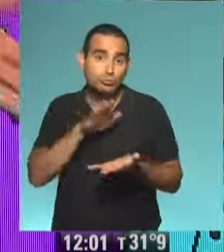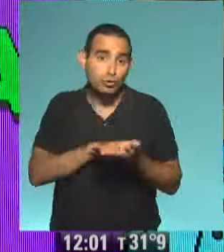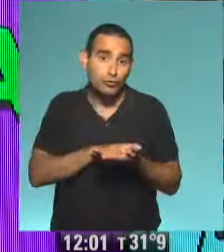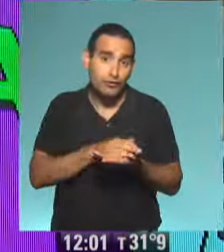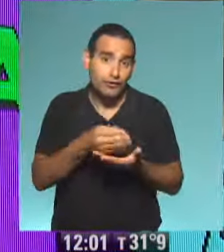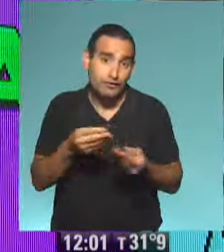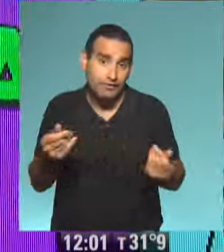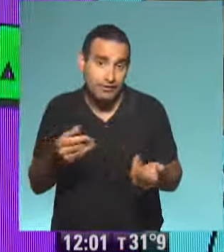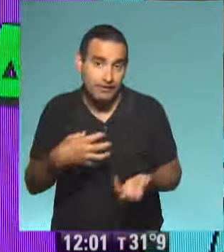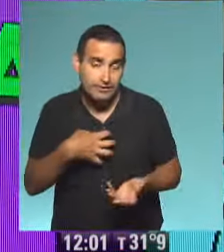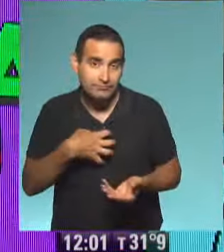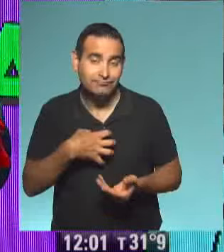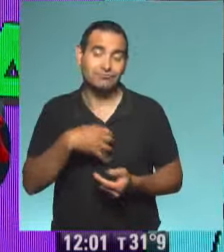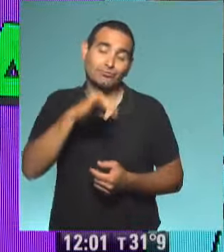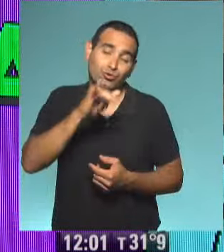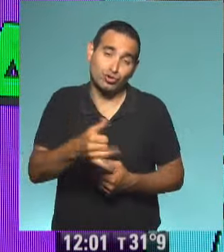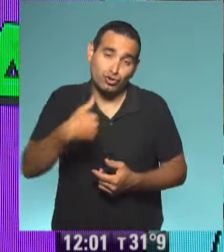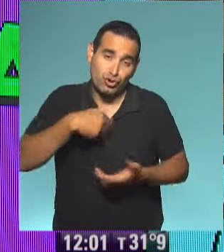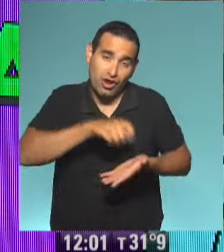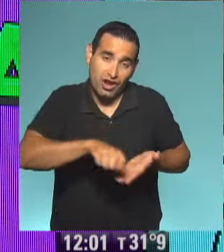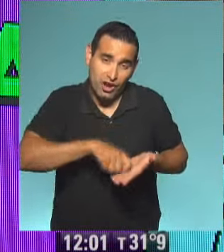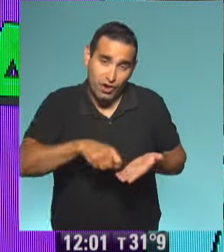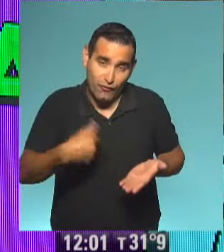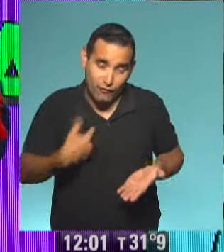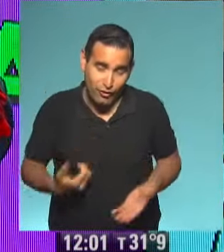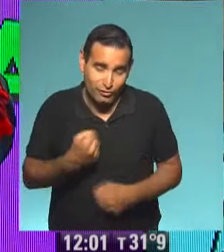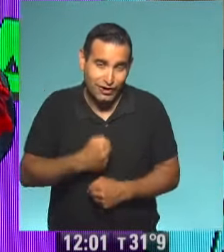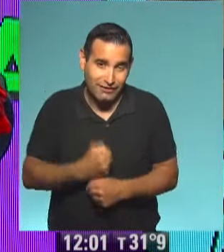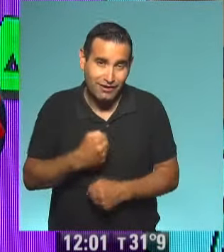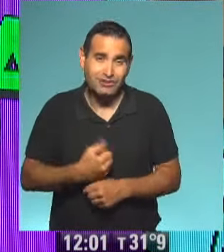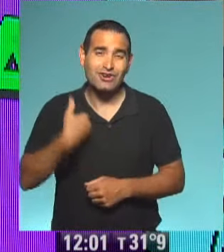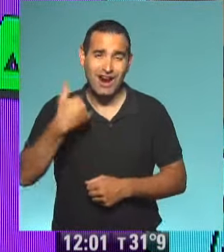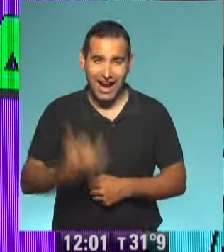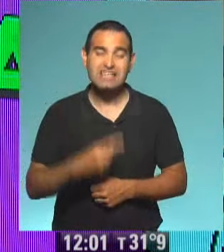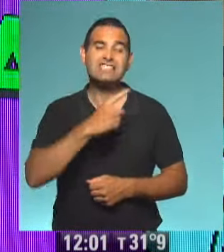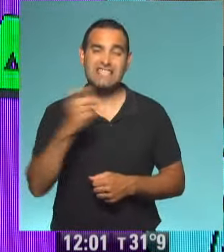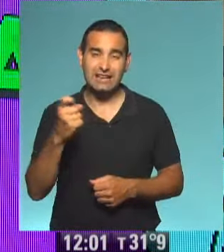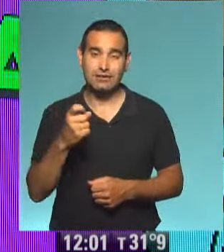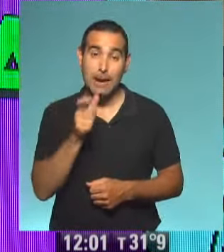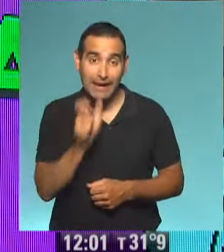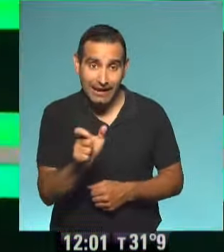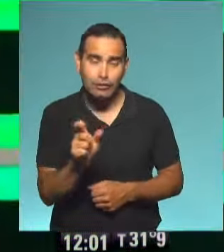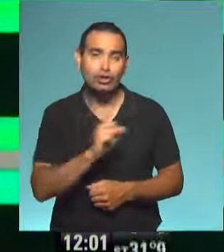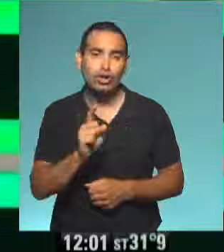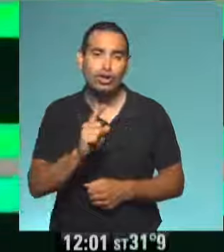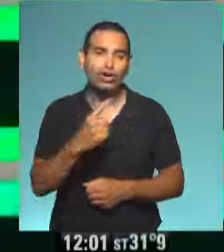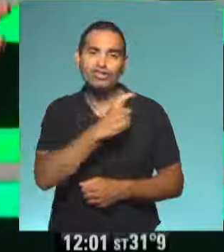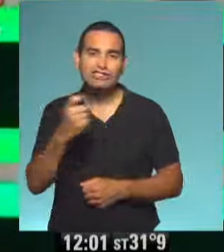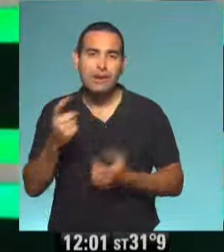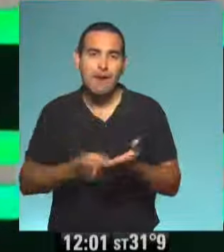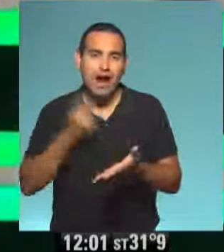fin de ciclo. Por supuesto, querido, soy escritora y tengo 100. ¿100 palabras? No, querido, 100